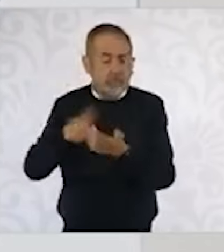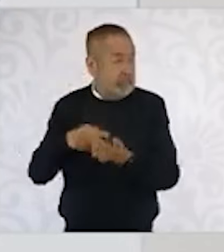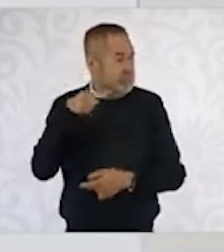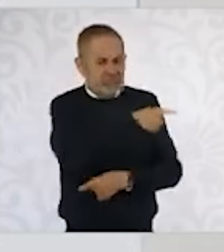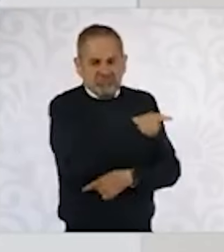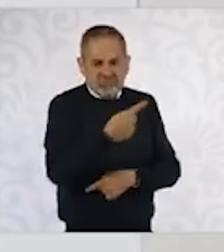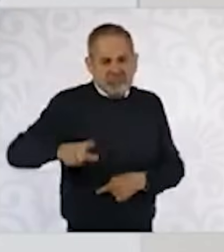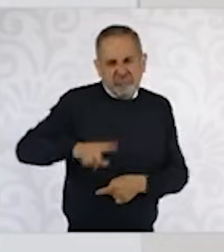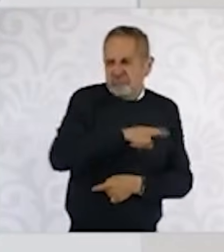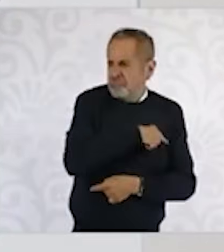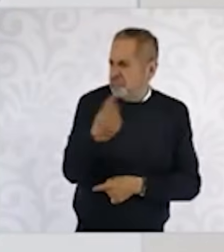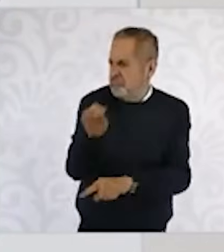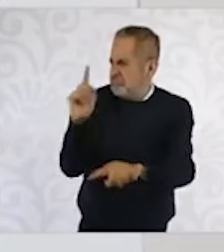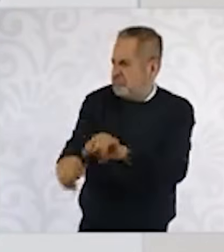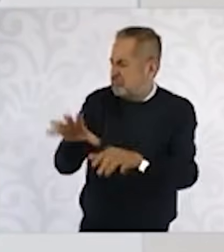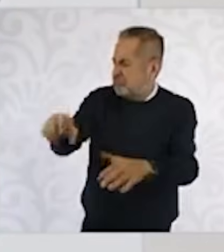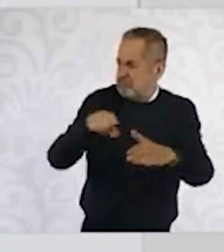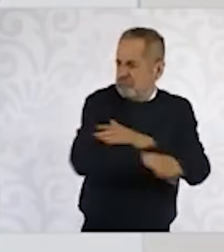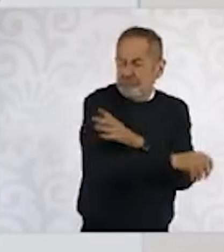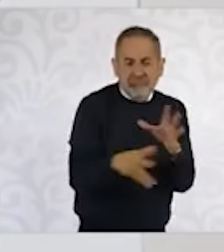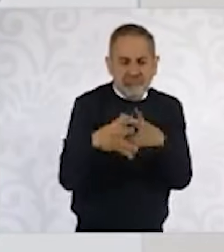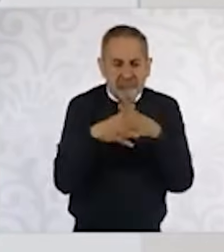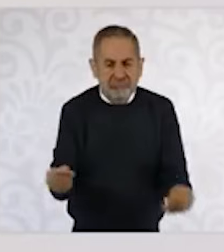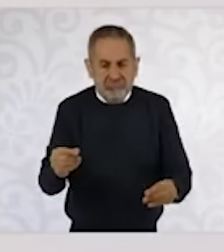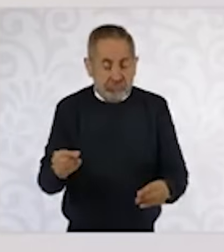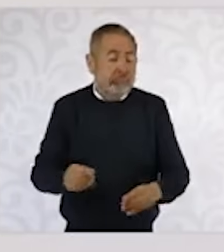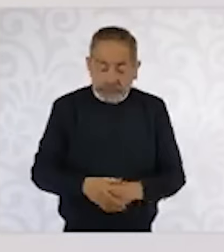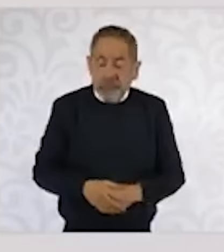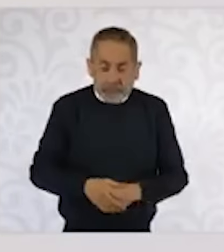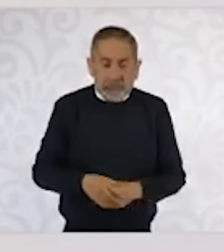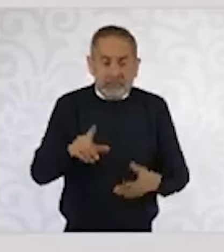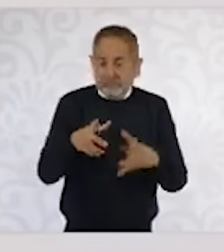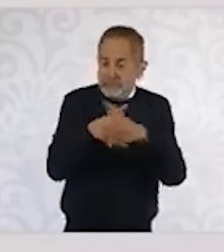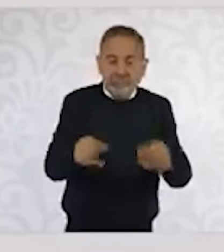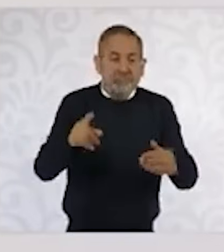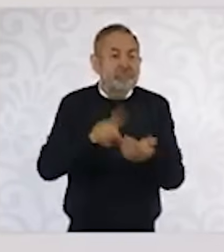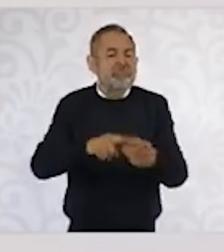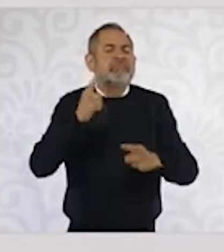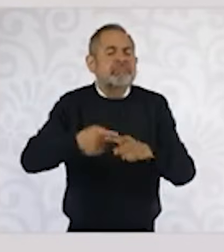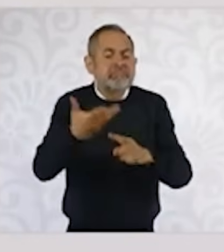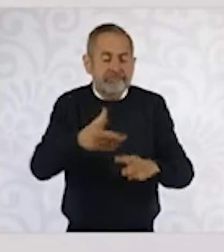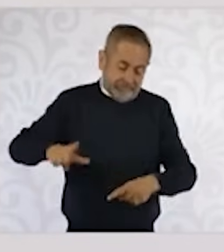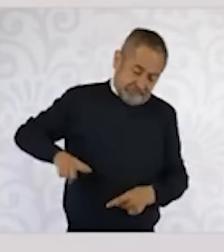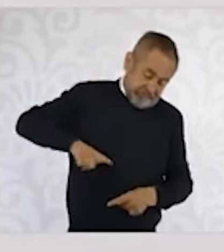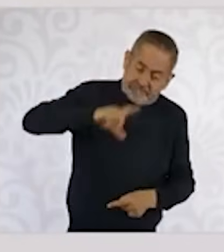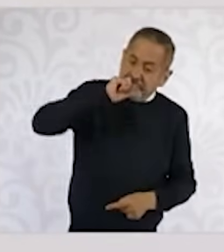había represión desde el Estado y la desaparición forzada venía desde el Estado,